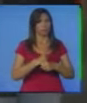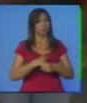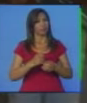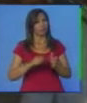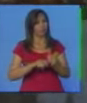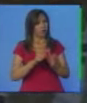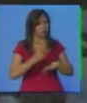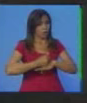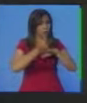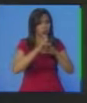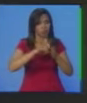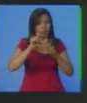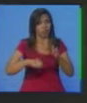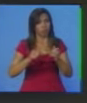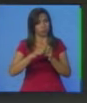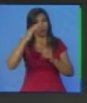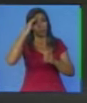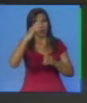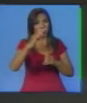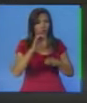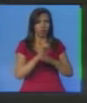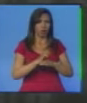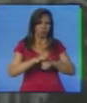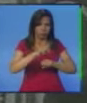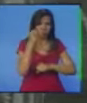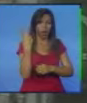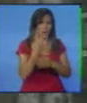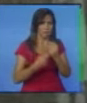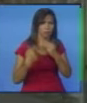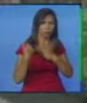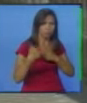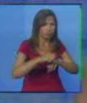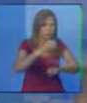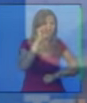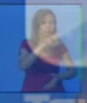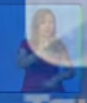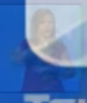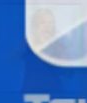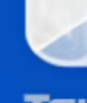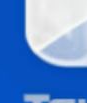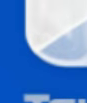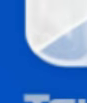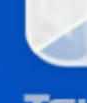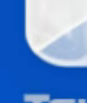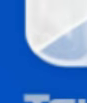conjuntamente con la Policía Nacional. Catalina García, 24 horas.